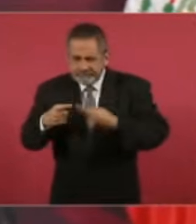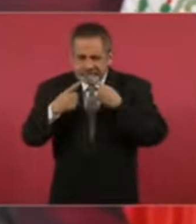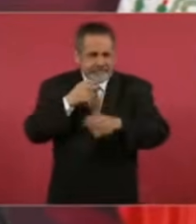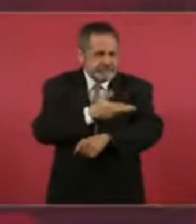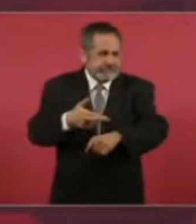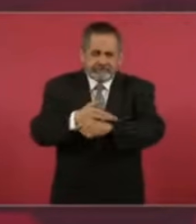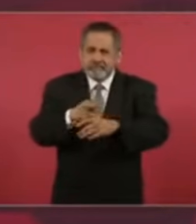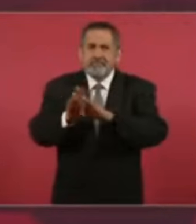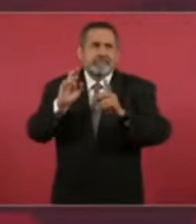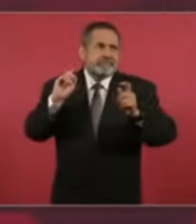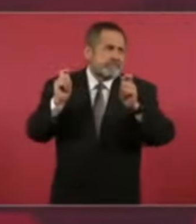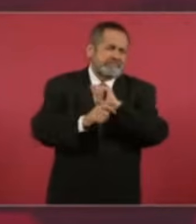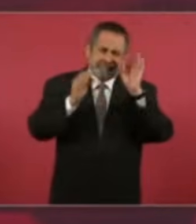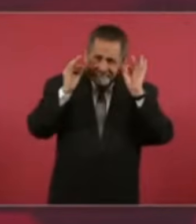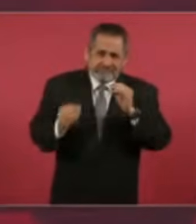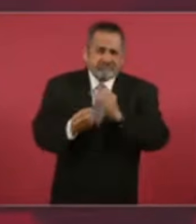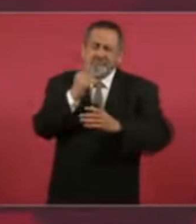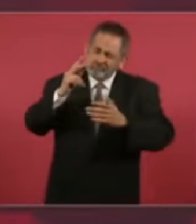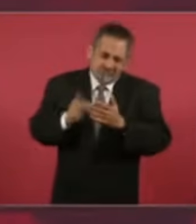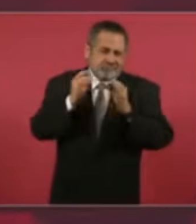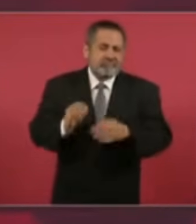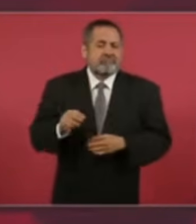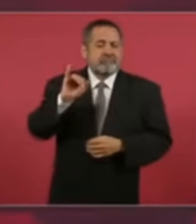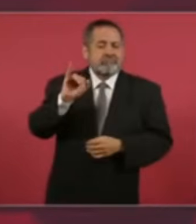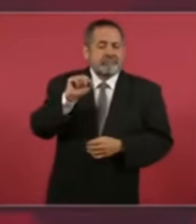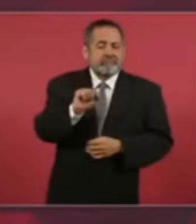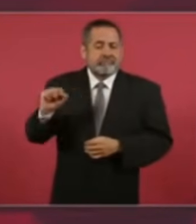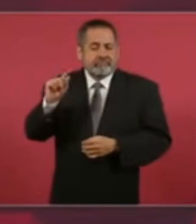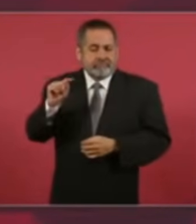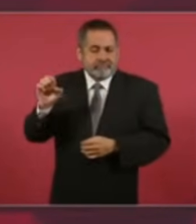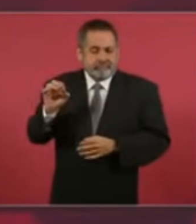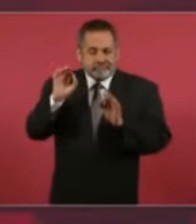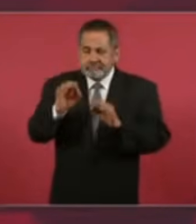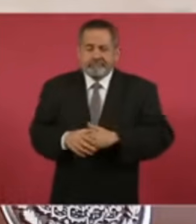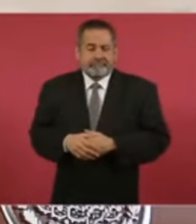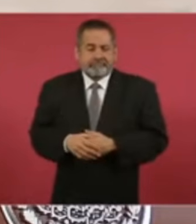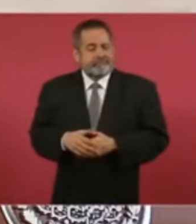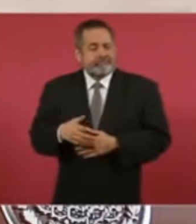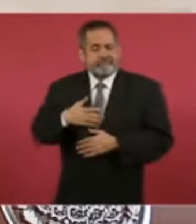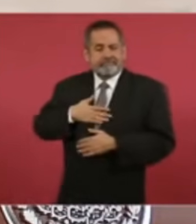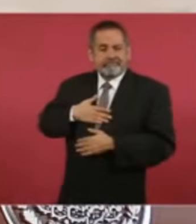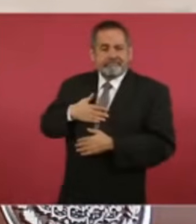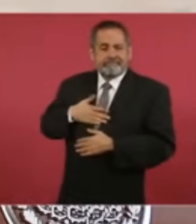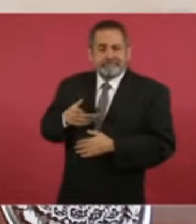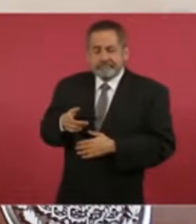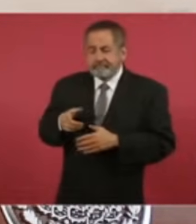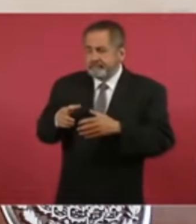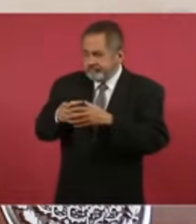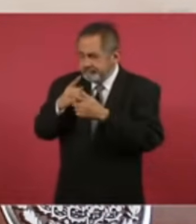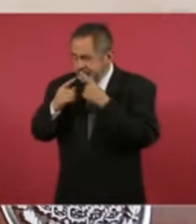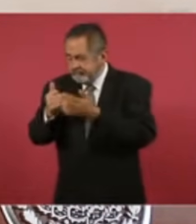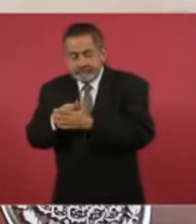del ISSSTE, que eso, como dicen mis paisanos, me recordando, le zumba,